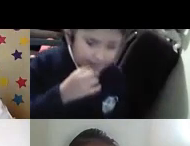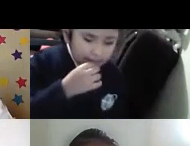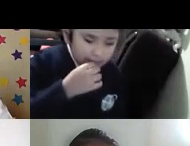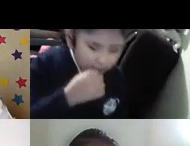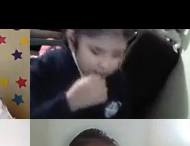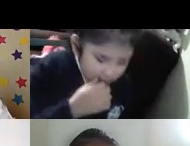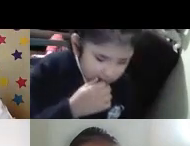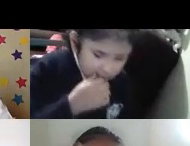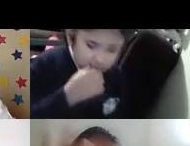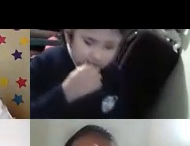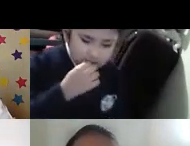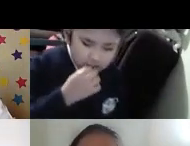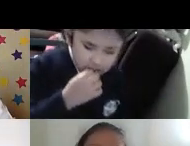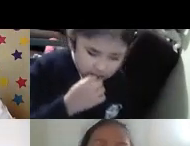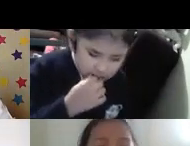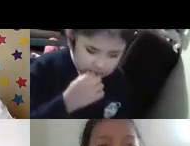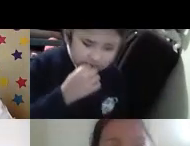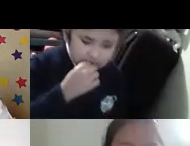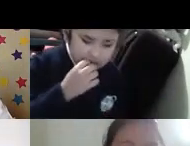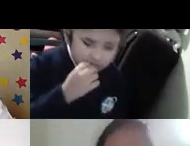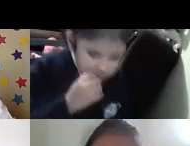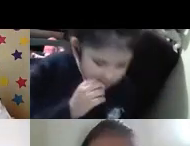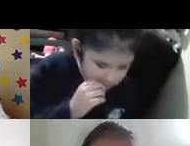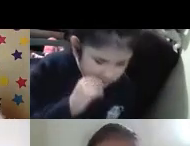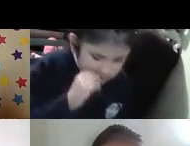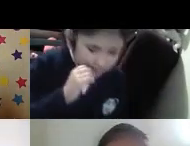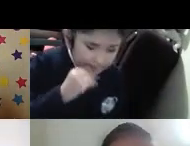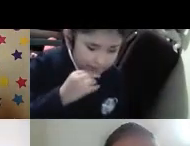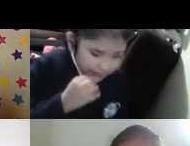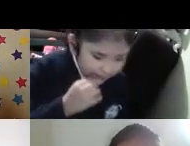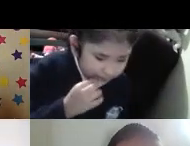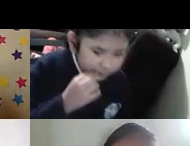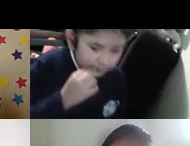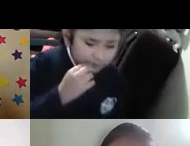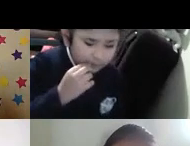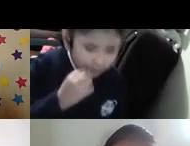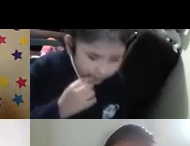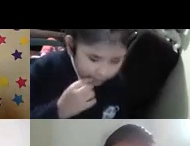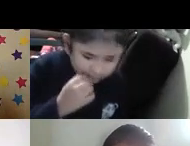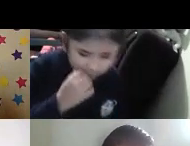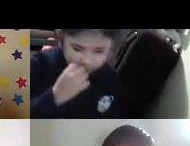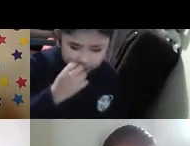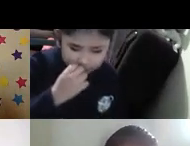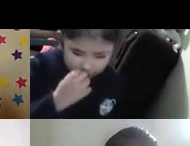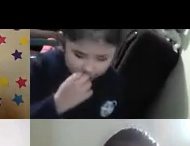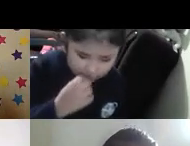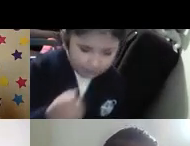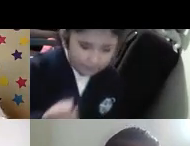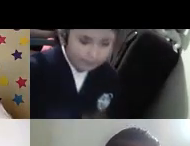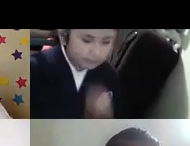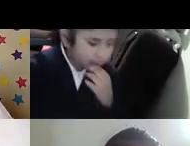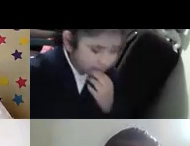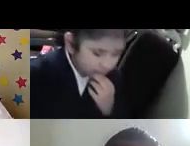más amplio el campo en el arte. Ese fue un deseo que tenía, un